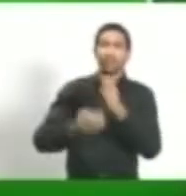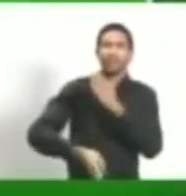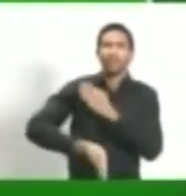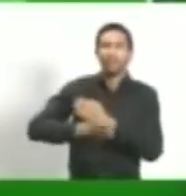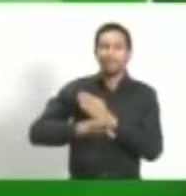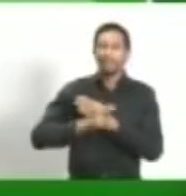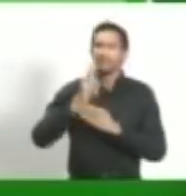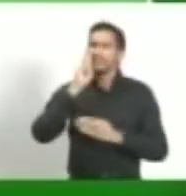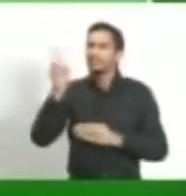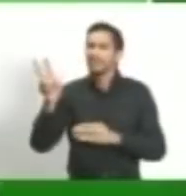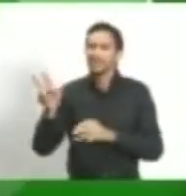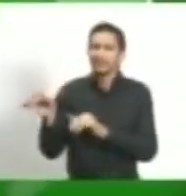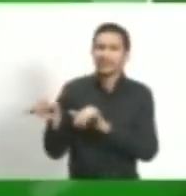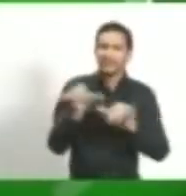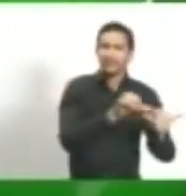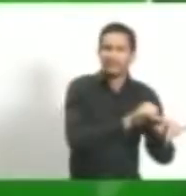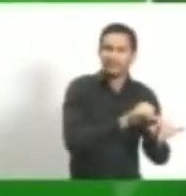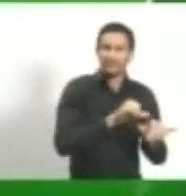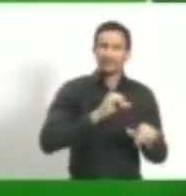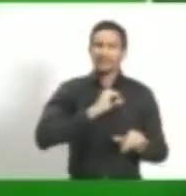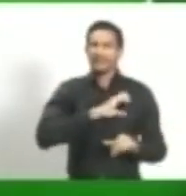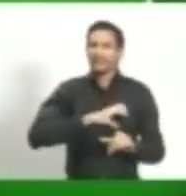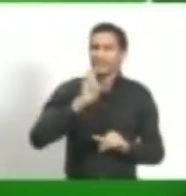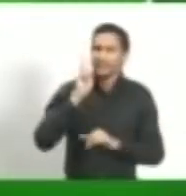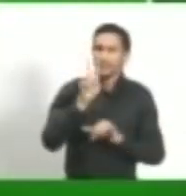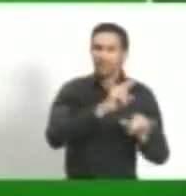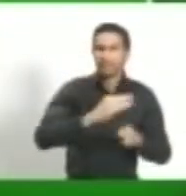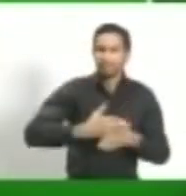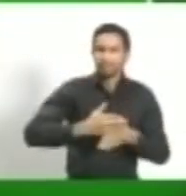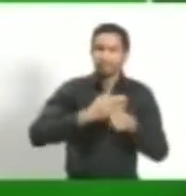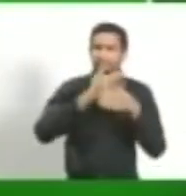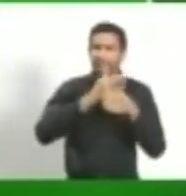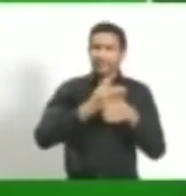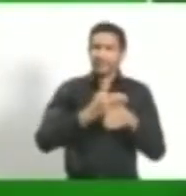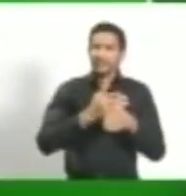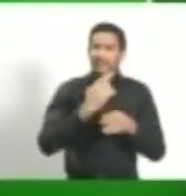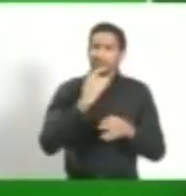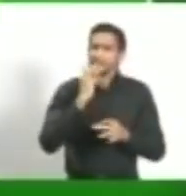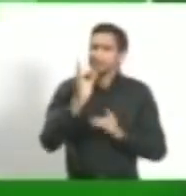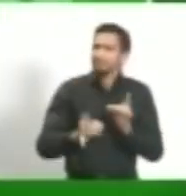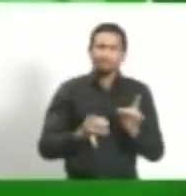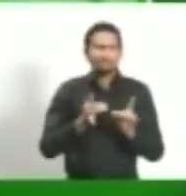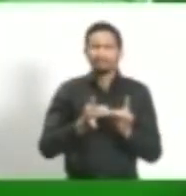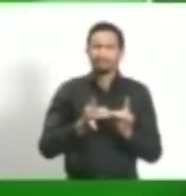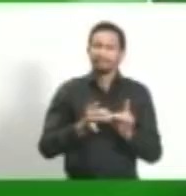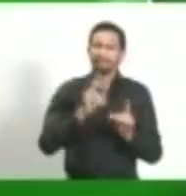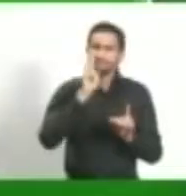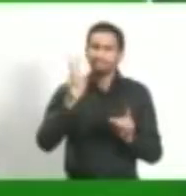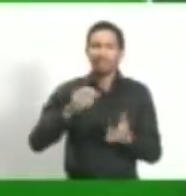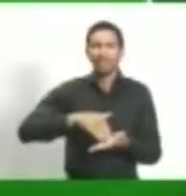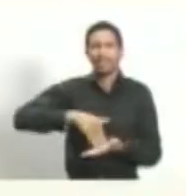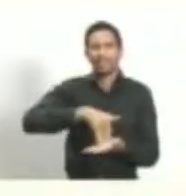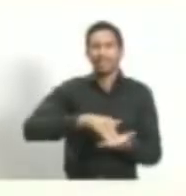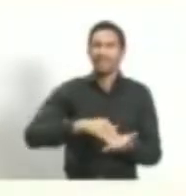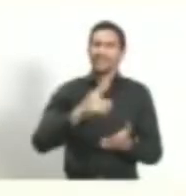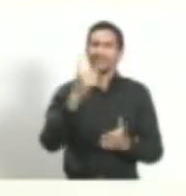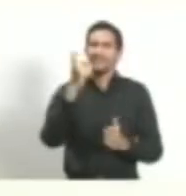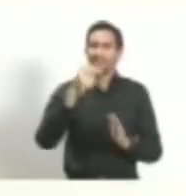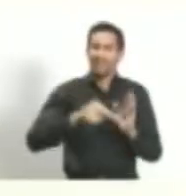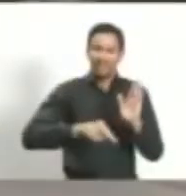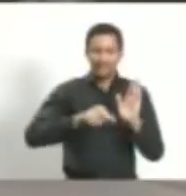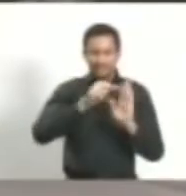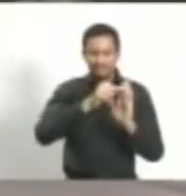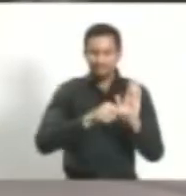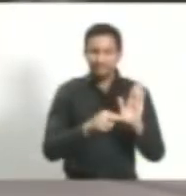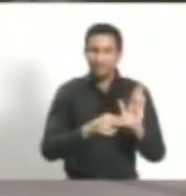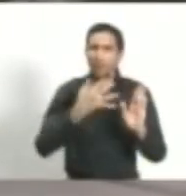mismas características estructurales, o sea, con muchas deficiencias en el cumplimiento de la norma sismorresistente. El experto